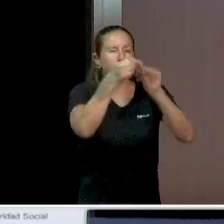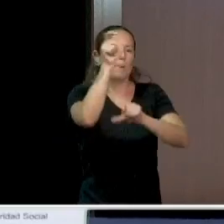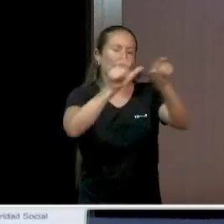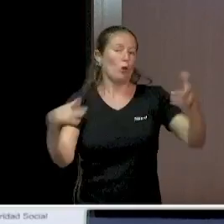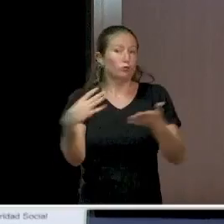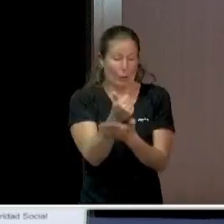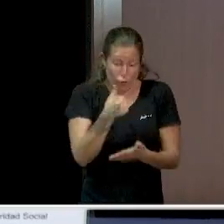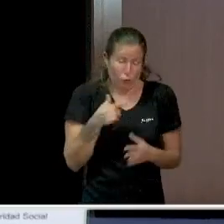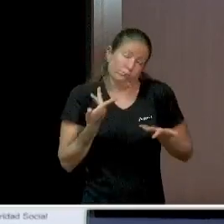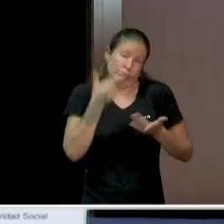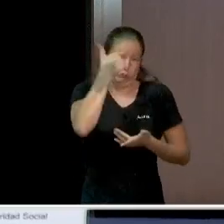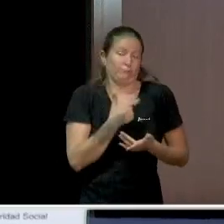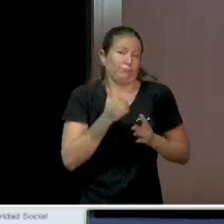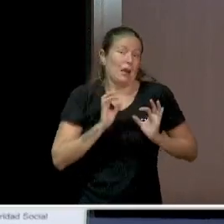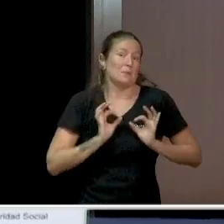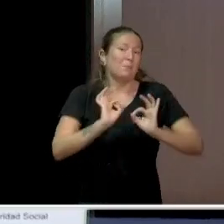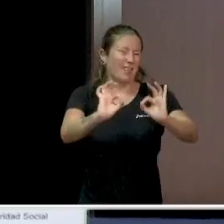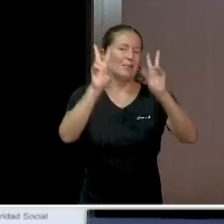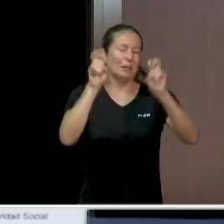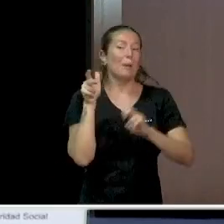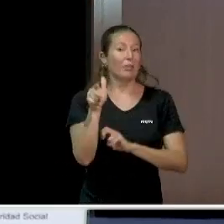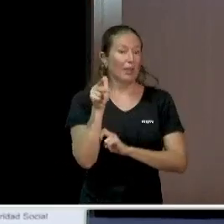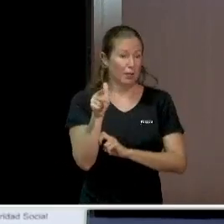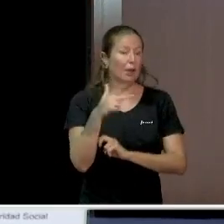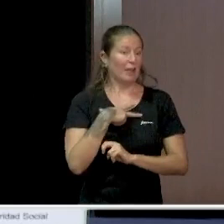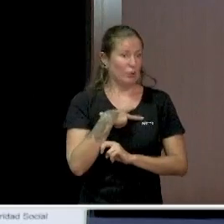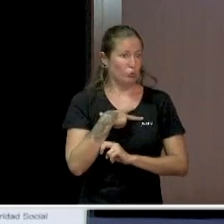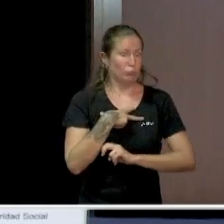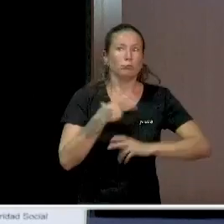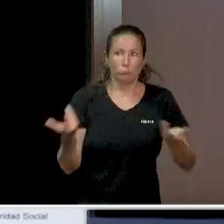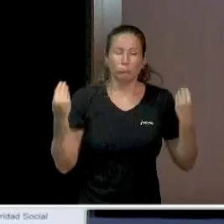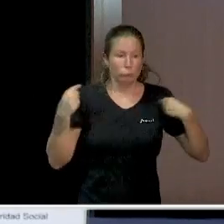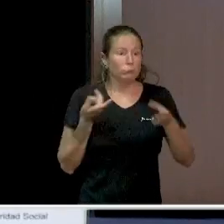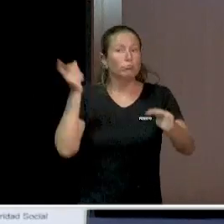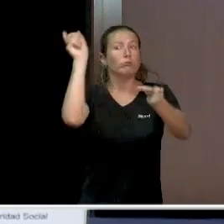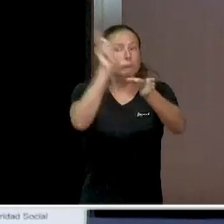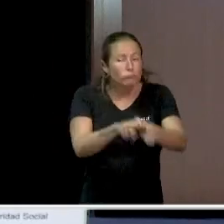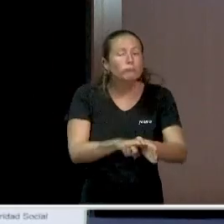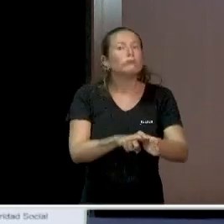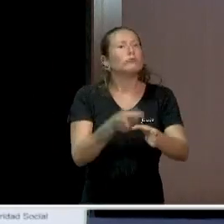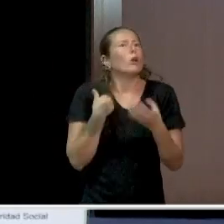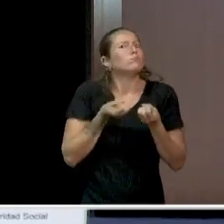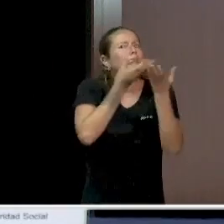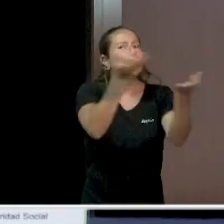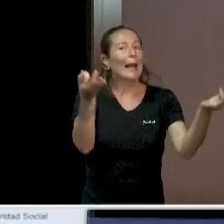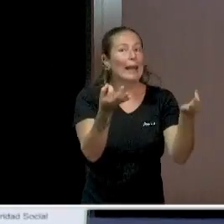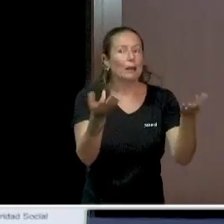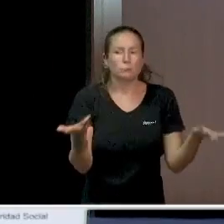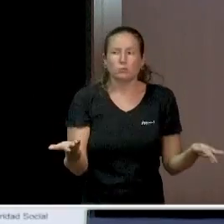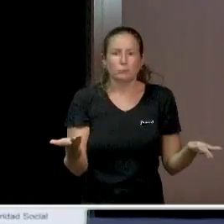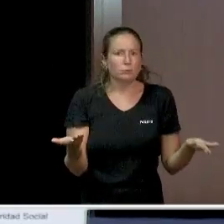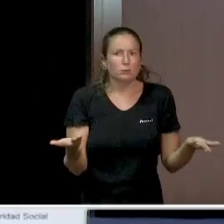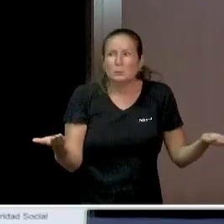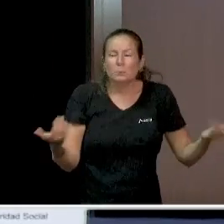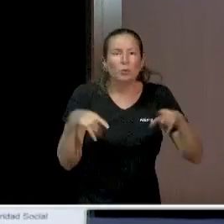en Derecho y, bueno, pues mi trabajo, que fue personalmente, de decirles, tan enriquecedor